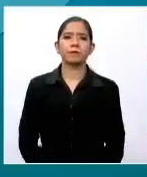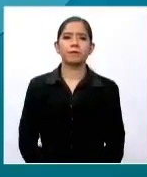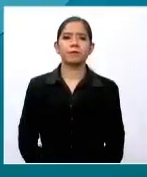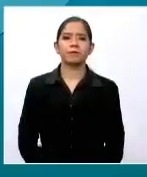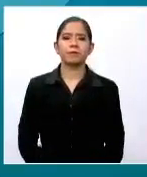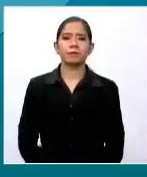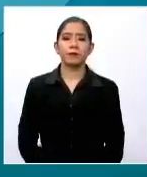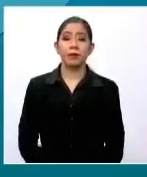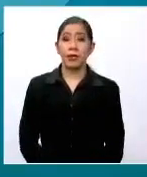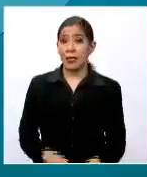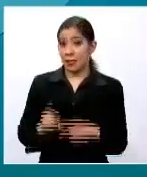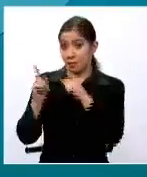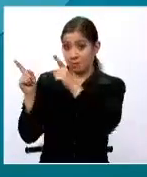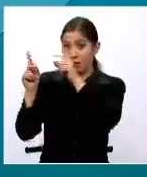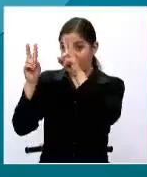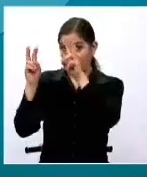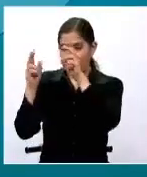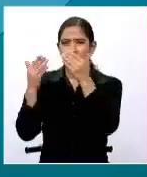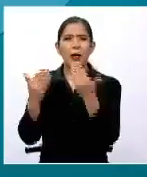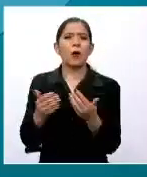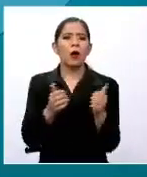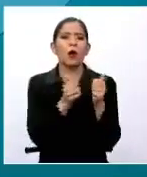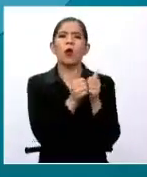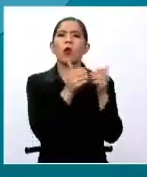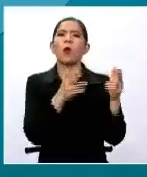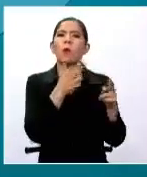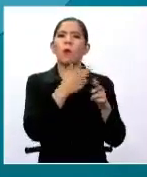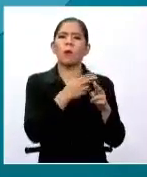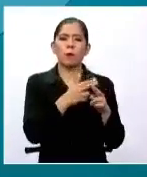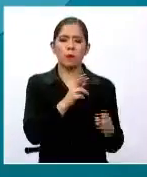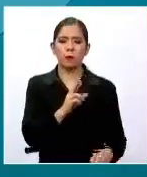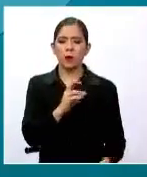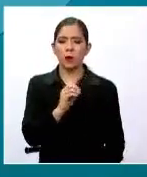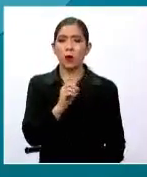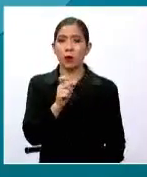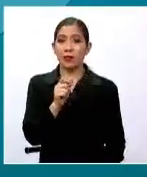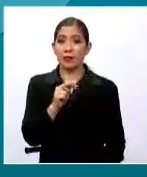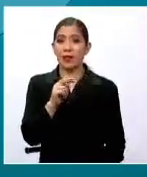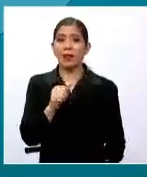Y precisamente sobre este mismo tema, nuestra compañera Roxana Mendiola continúa en el mercado.